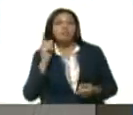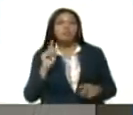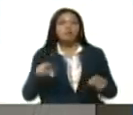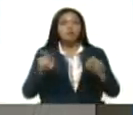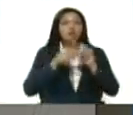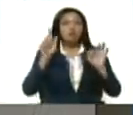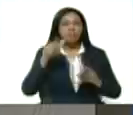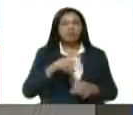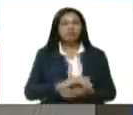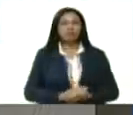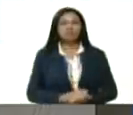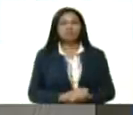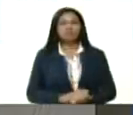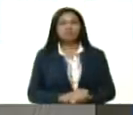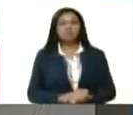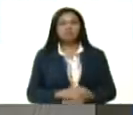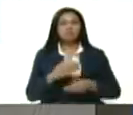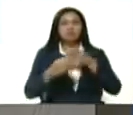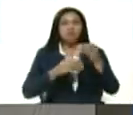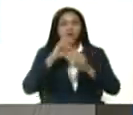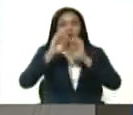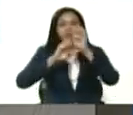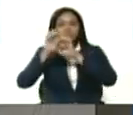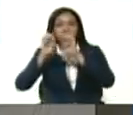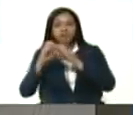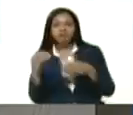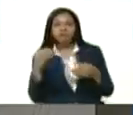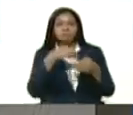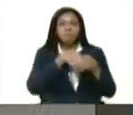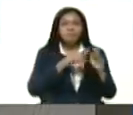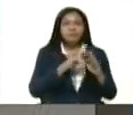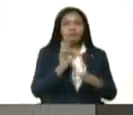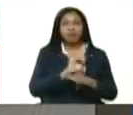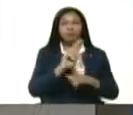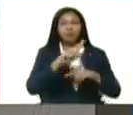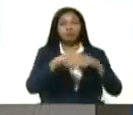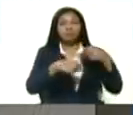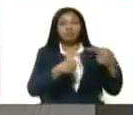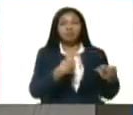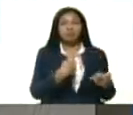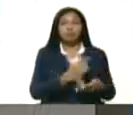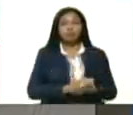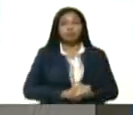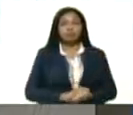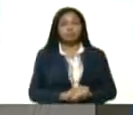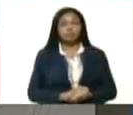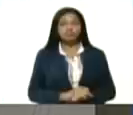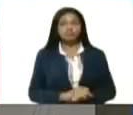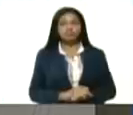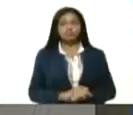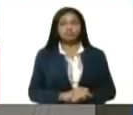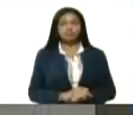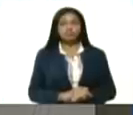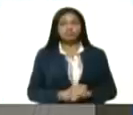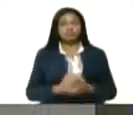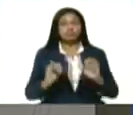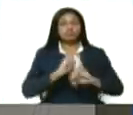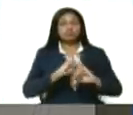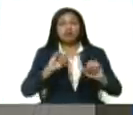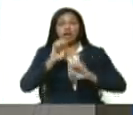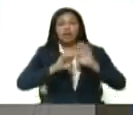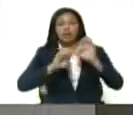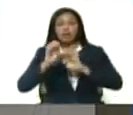también. Se mantuvo en aislamiento inmediatamente después de que se diagnosticó